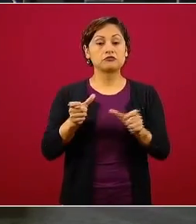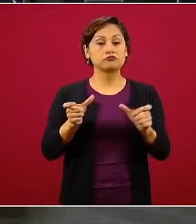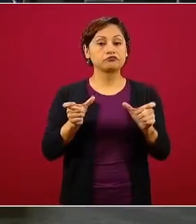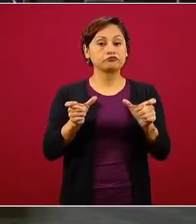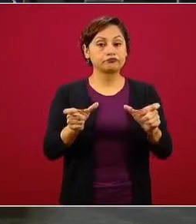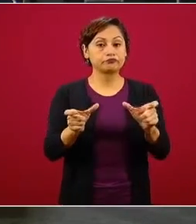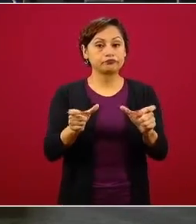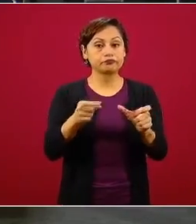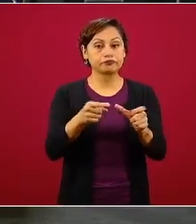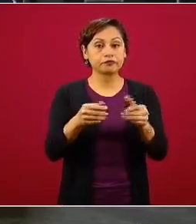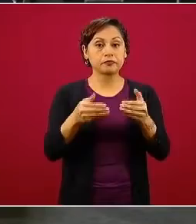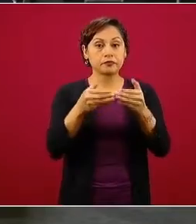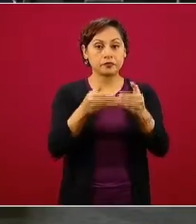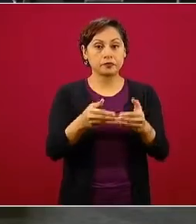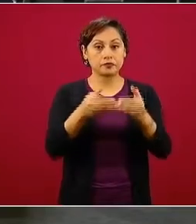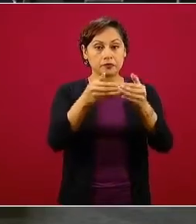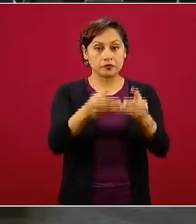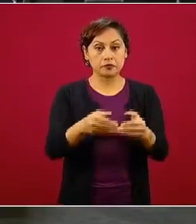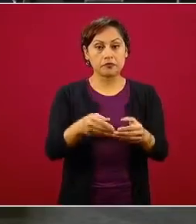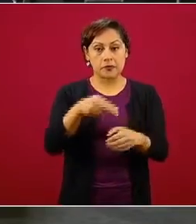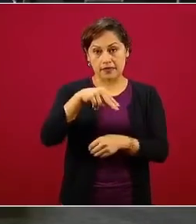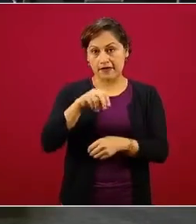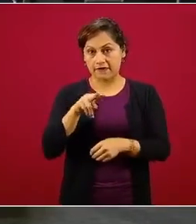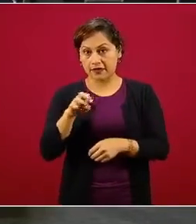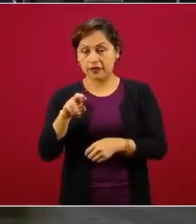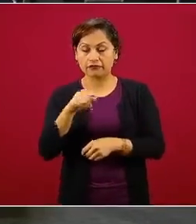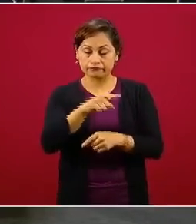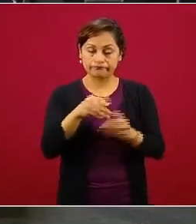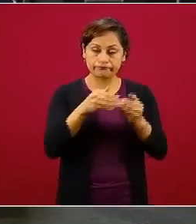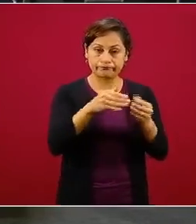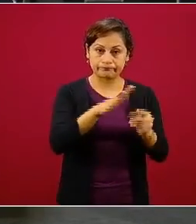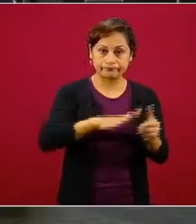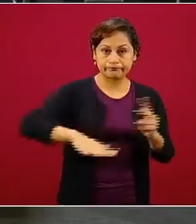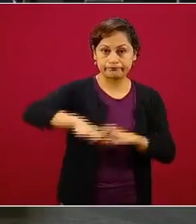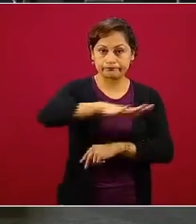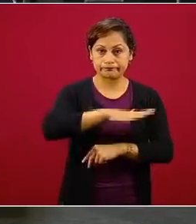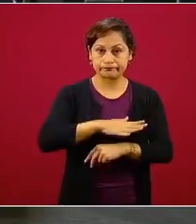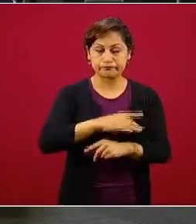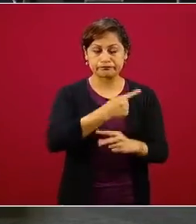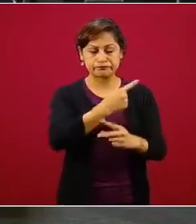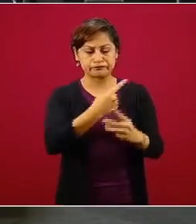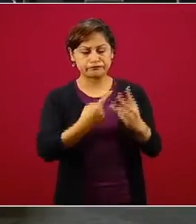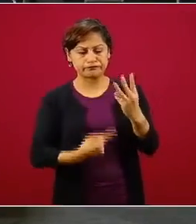marítima, en este caso de una naviera. Todos estos, incluso a